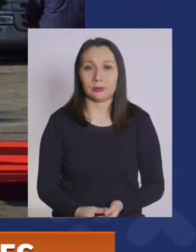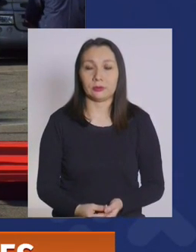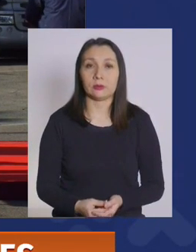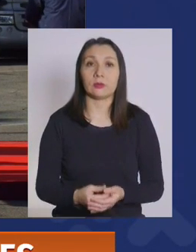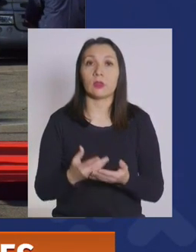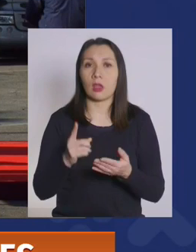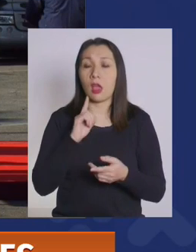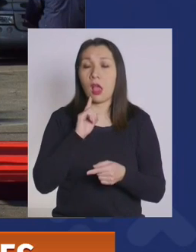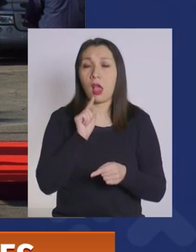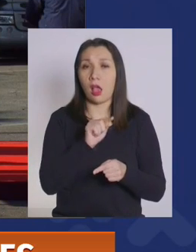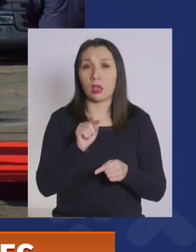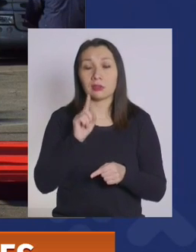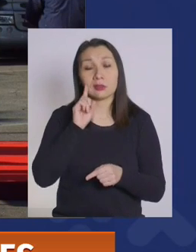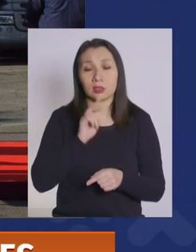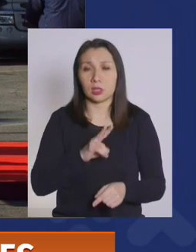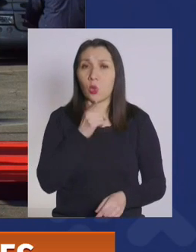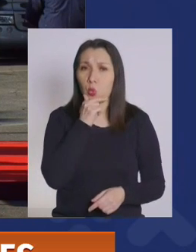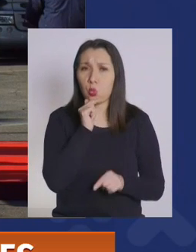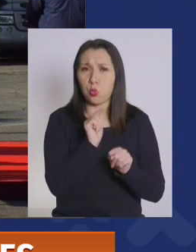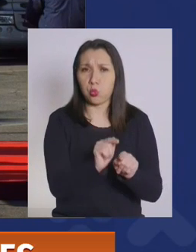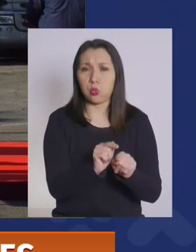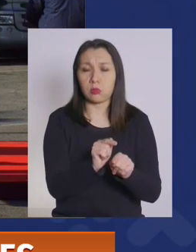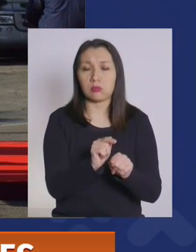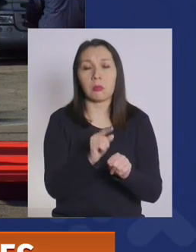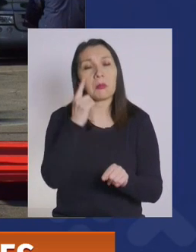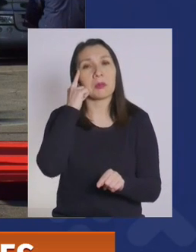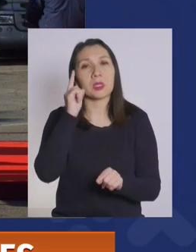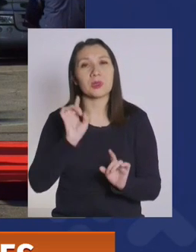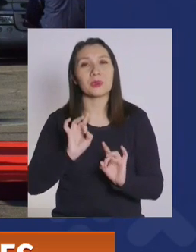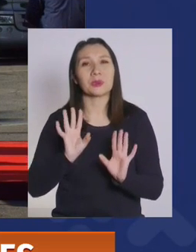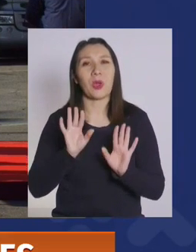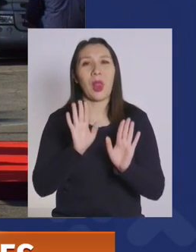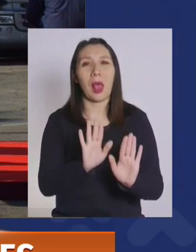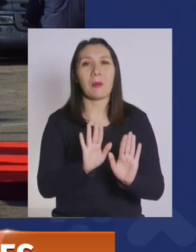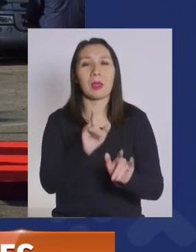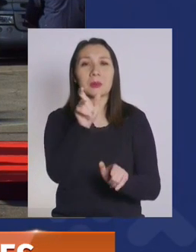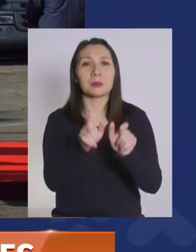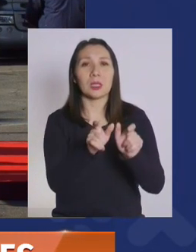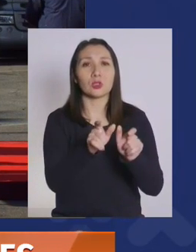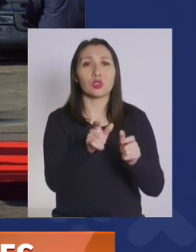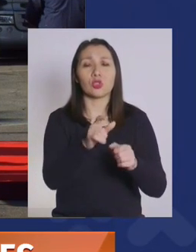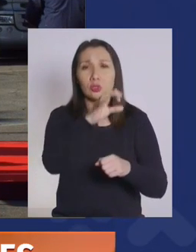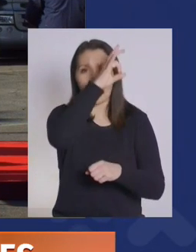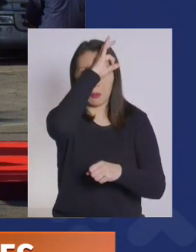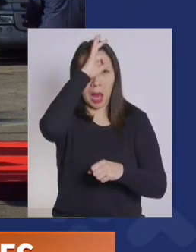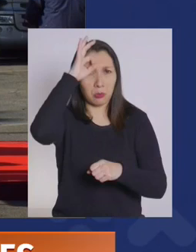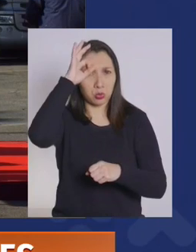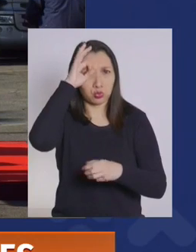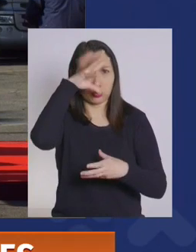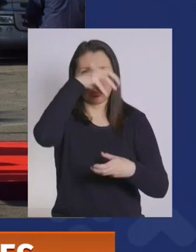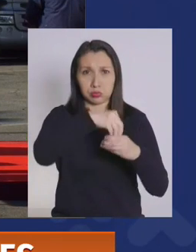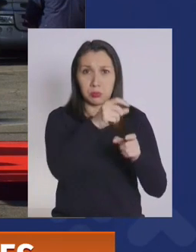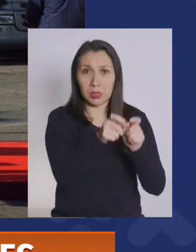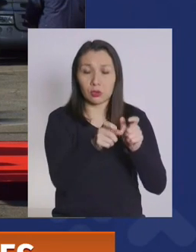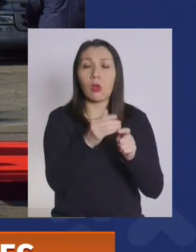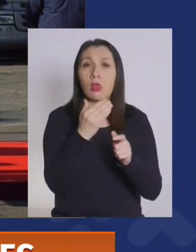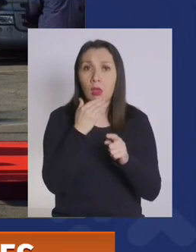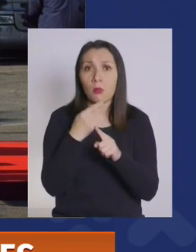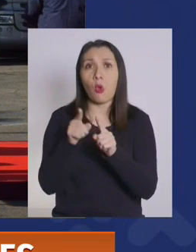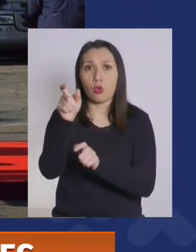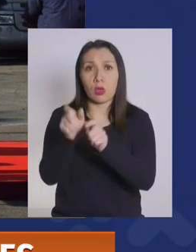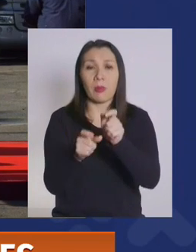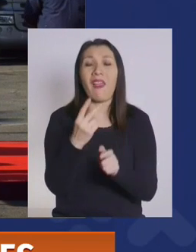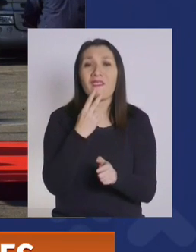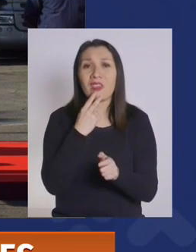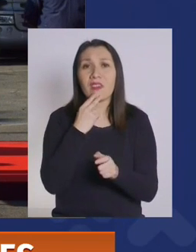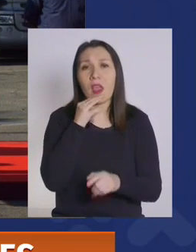entre los cuales sin duda están no solamente los integrantes del pueblo mapuche, sino que también muchas personas que viven